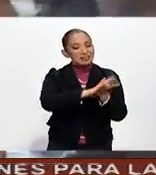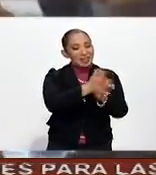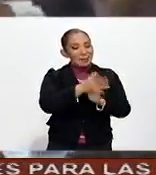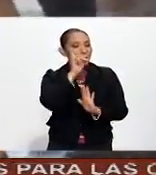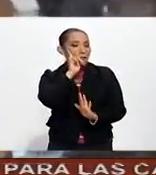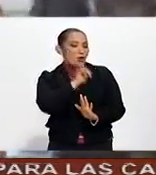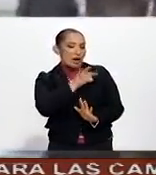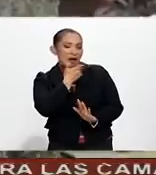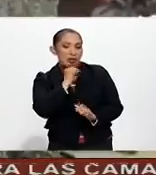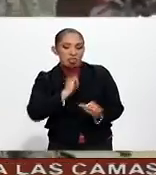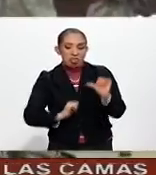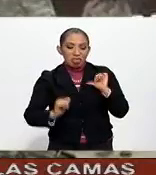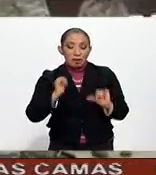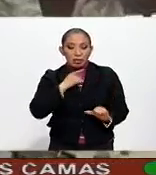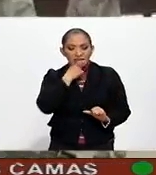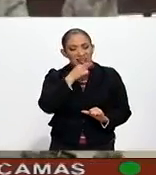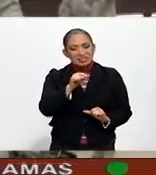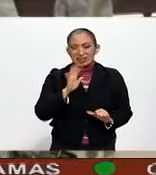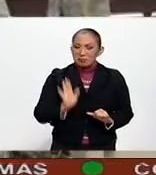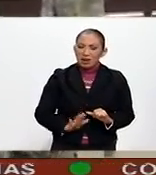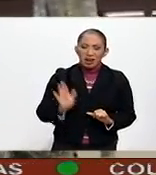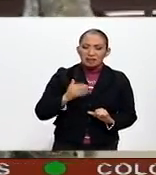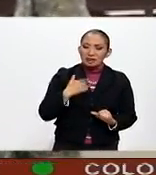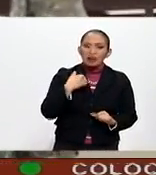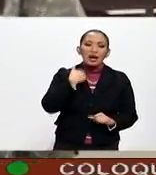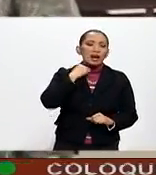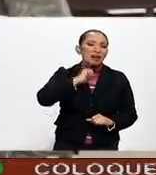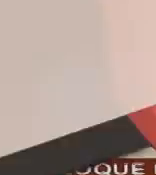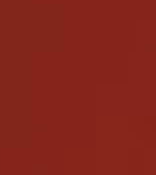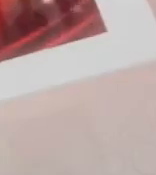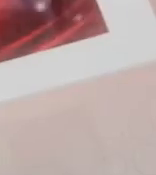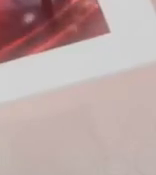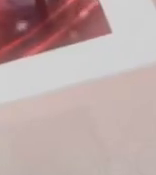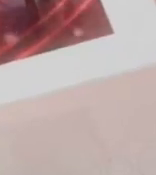desde el año pasado, cuando lo calificó como algo anticuado.